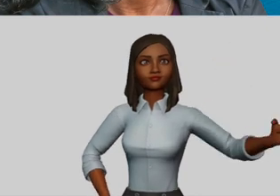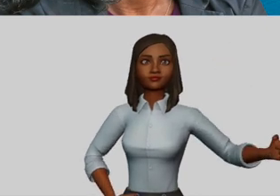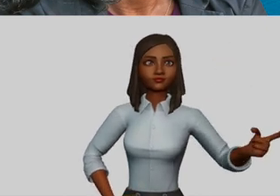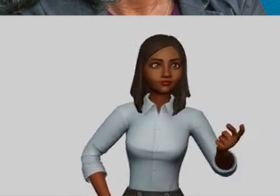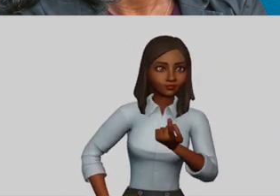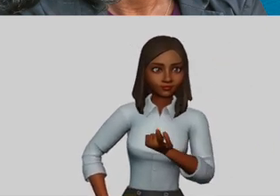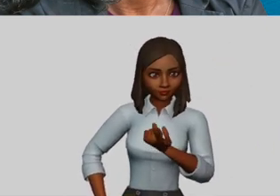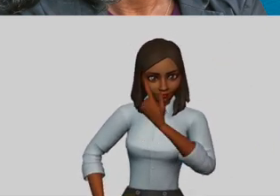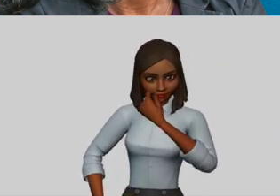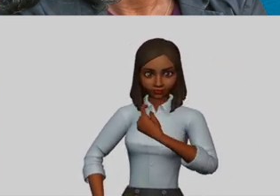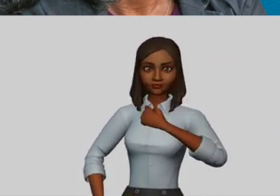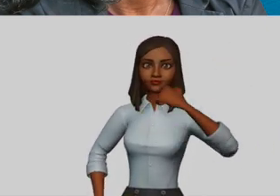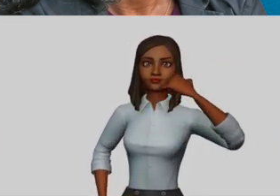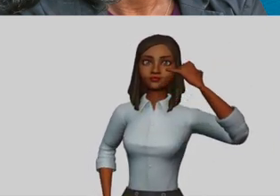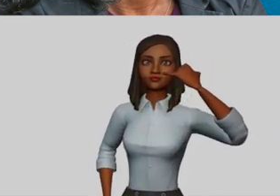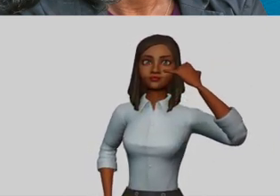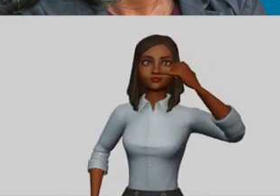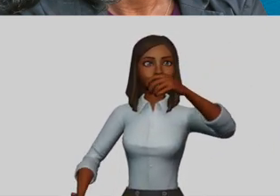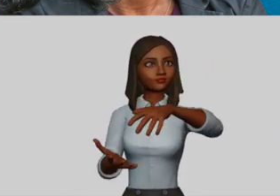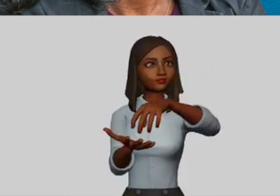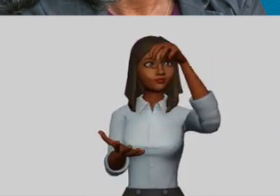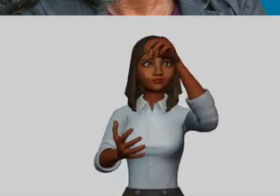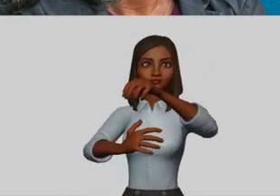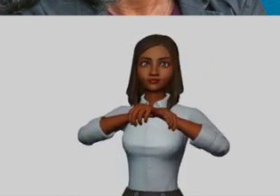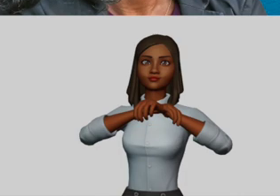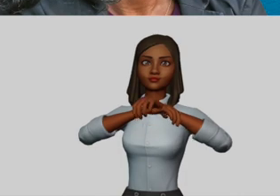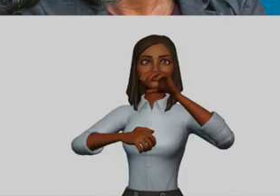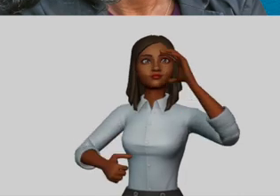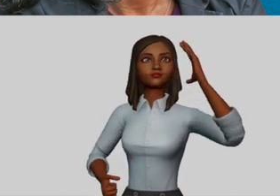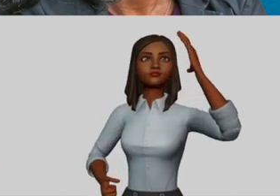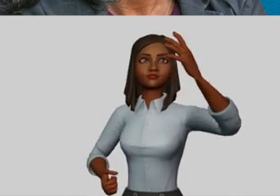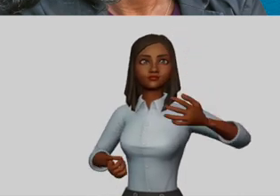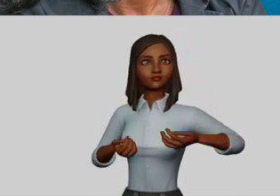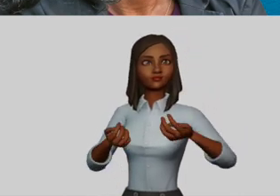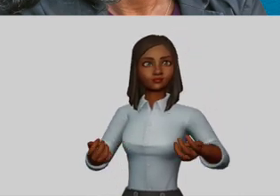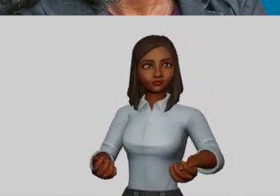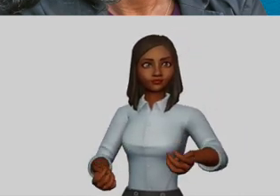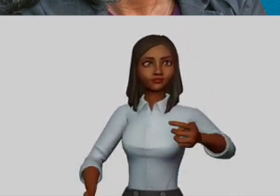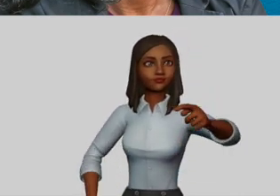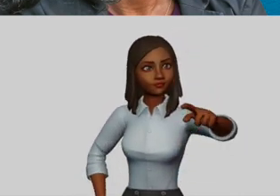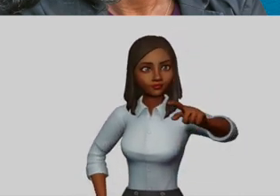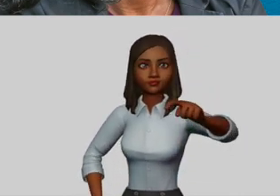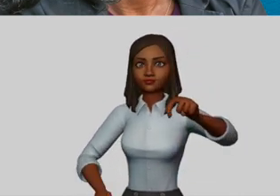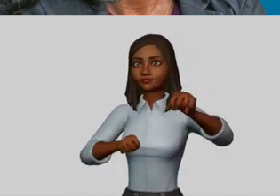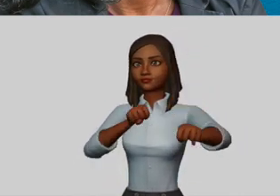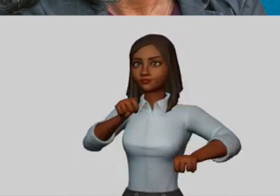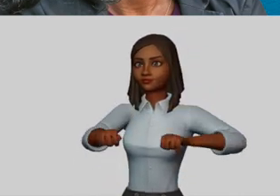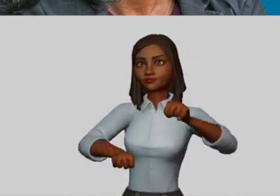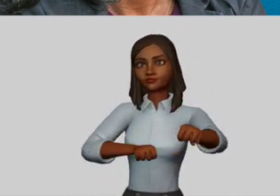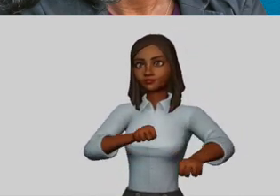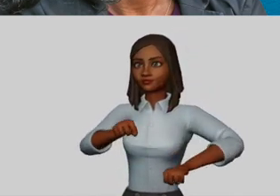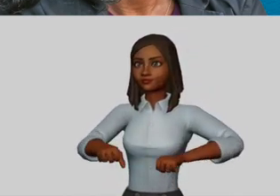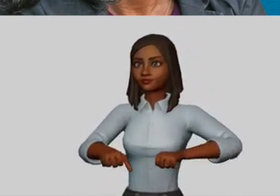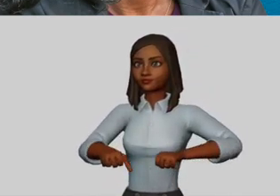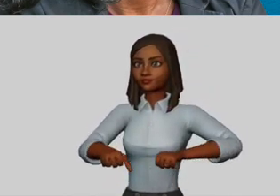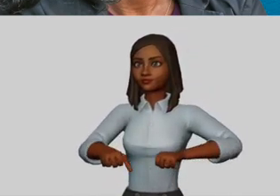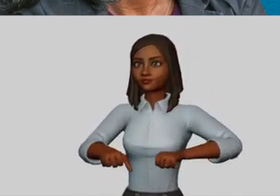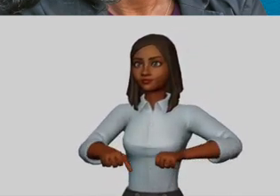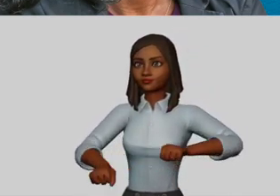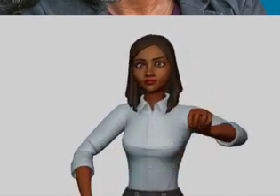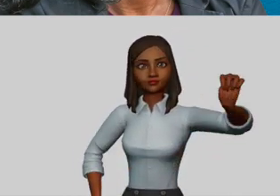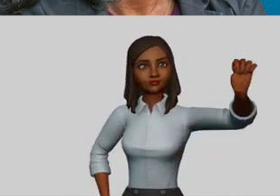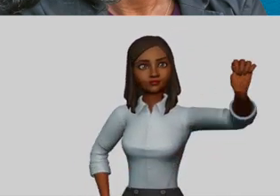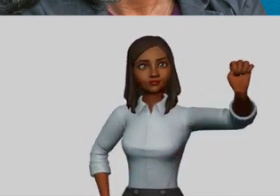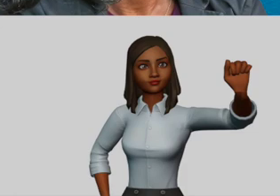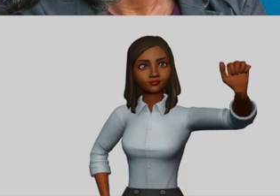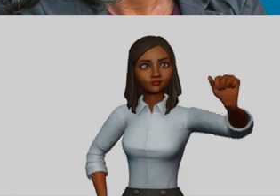Uh-huh. Y de verdad, en ese tiempo no lo pensé mucho, niño al fin. Pero lo que me quedó bien claro